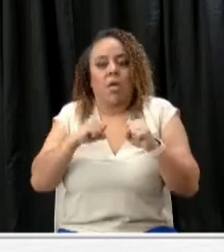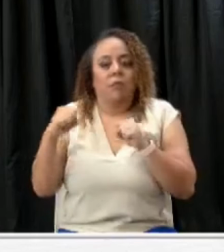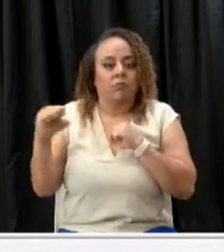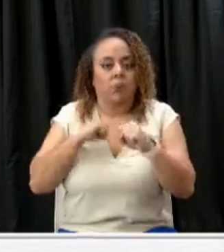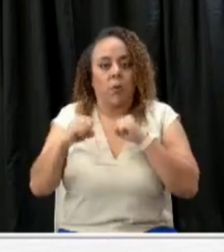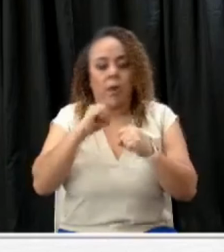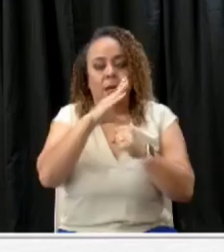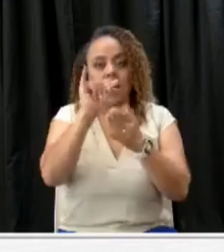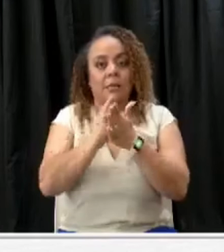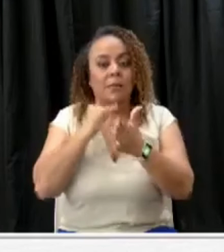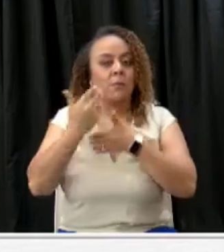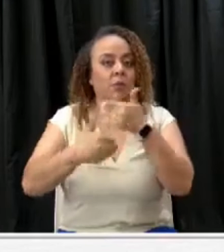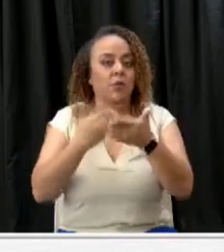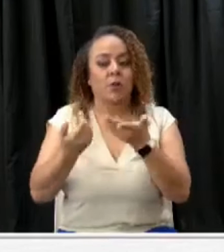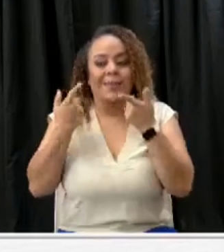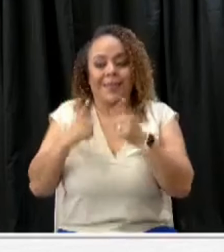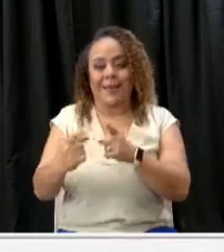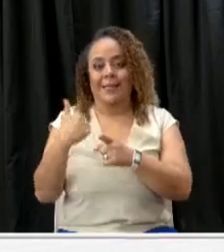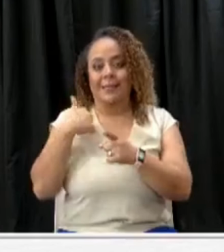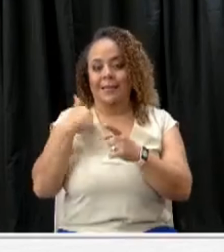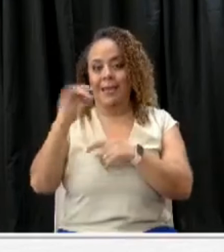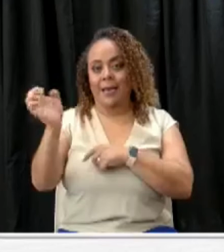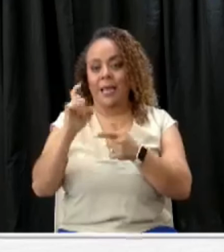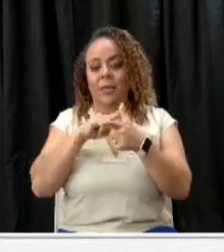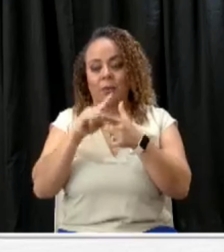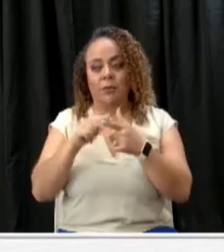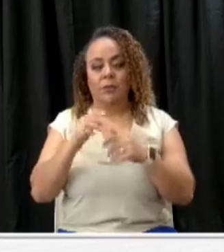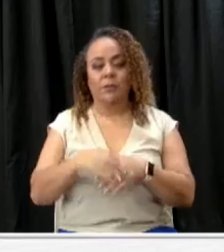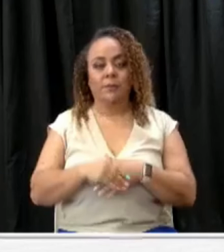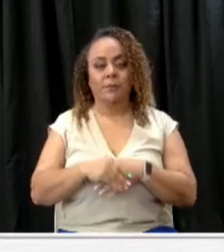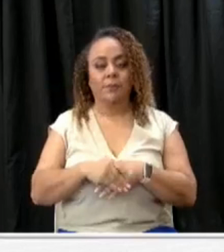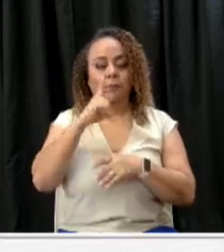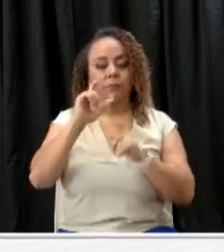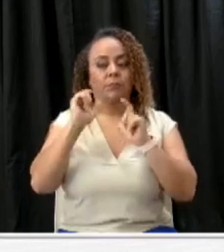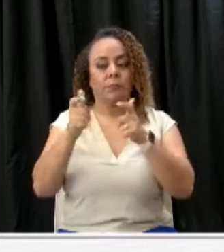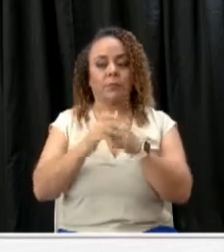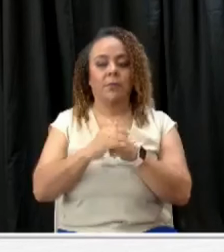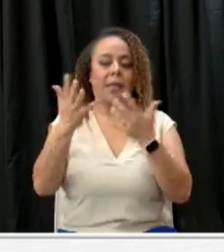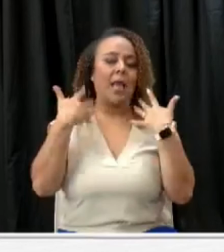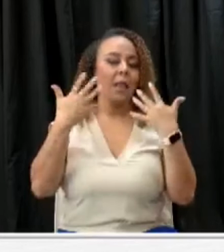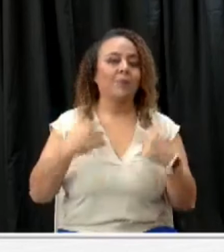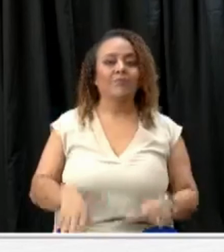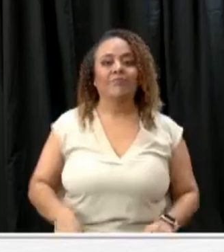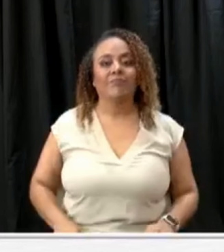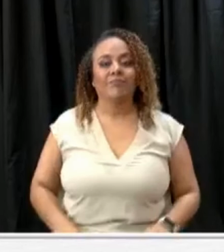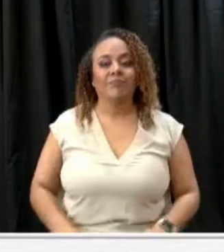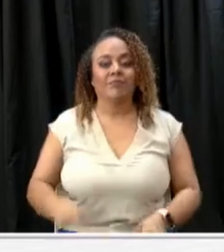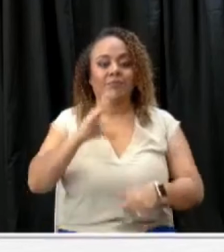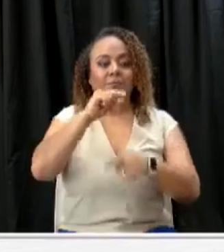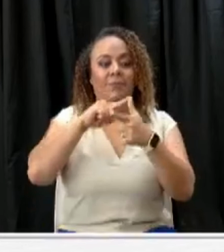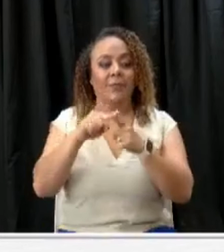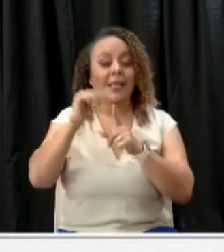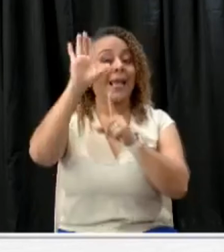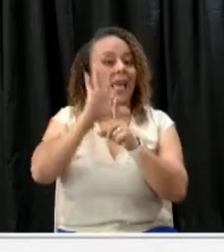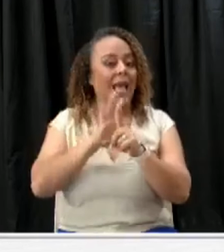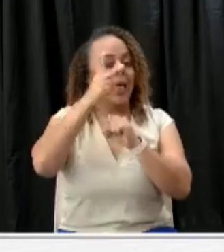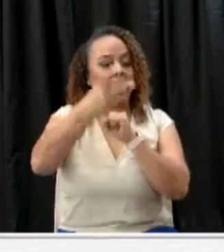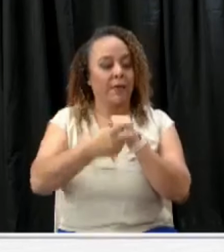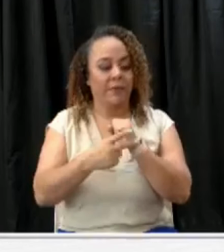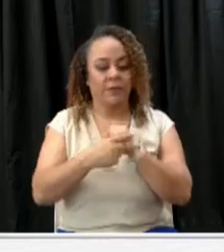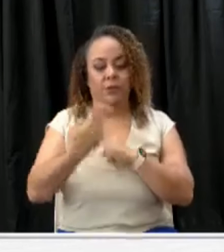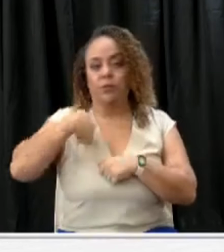se da ese proceso de generar esa energía, uno de los desechos es el calor. Entonces, cada vez que